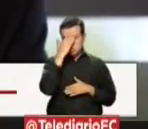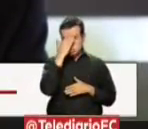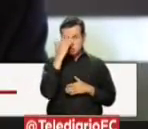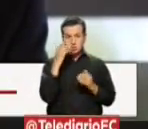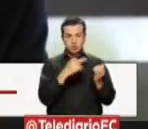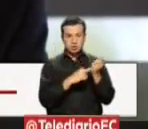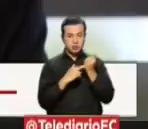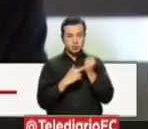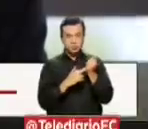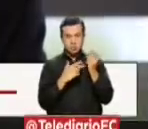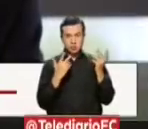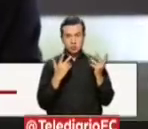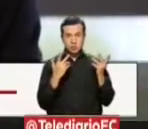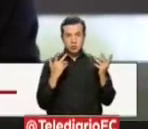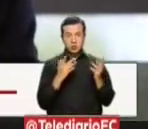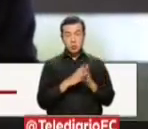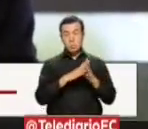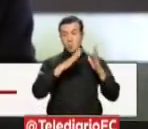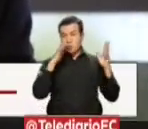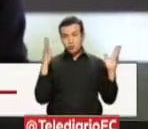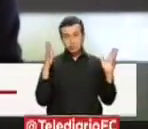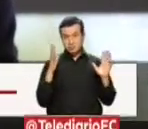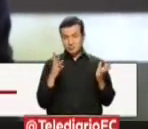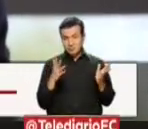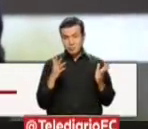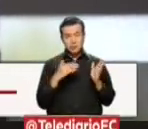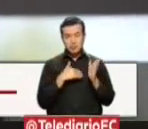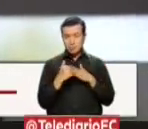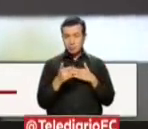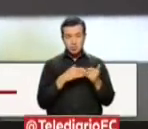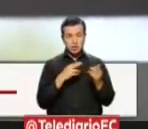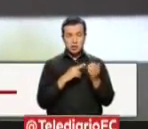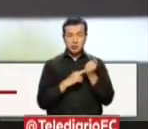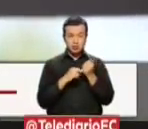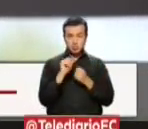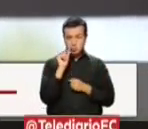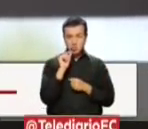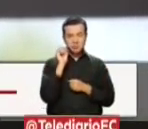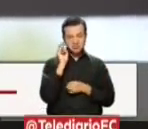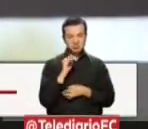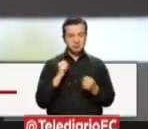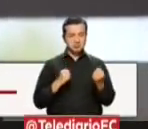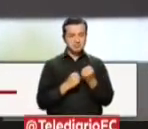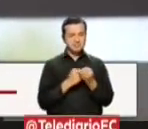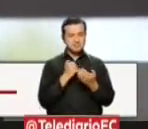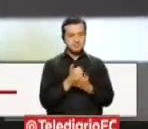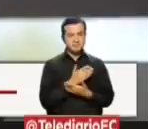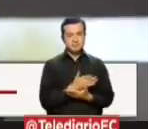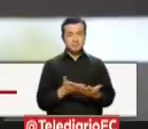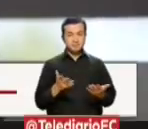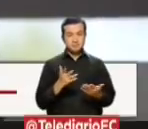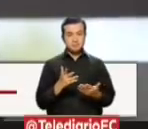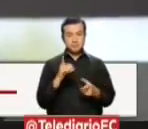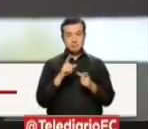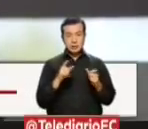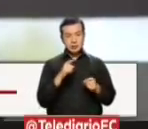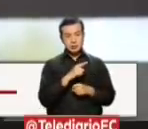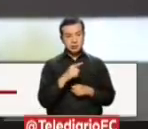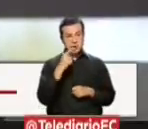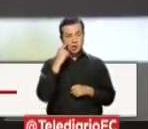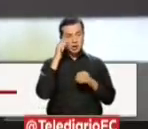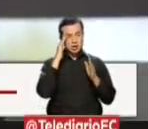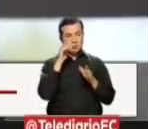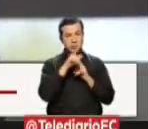recursos muy generosos, pero con todos esos recursos rescatamos, por lo menos en el criterio de la gente,